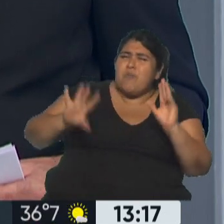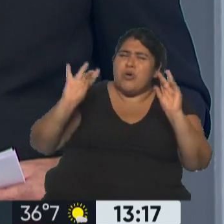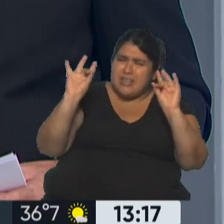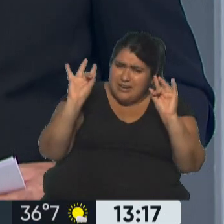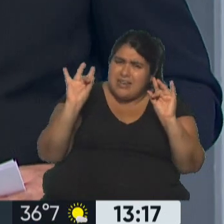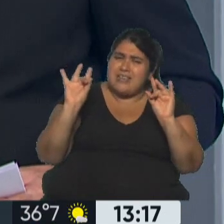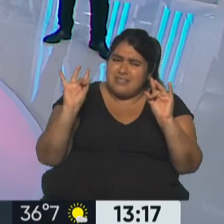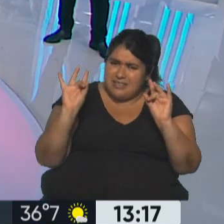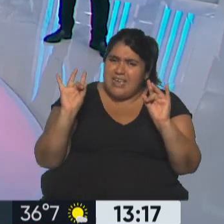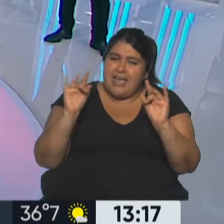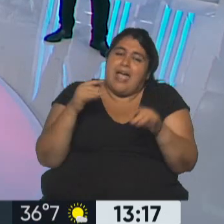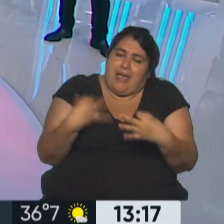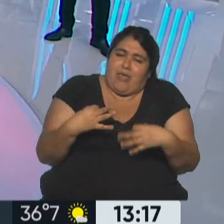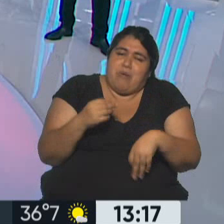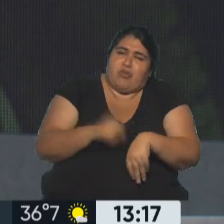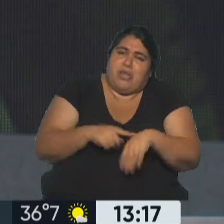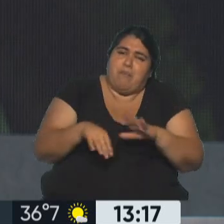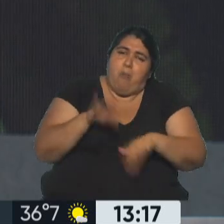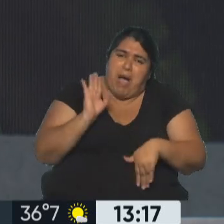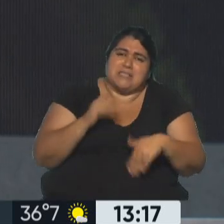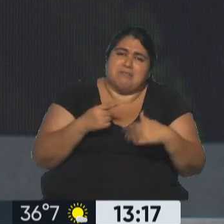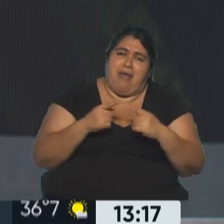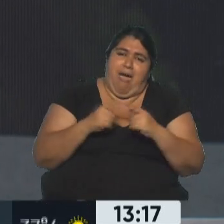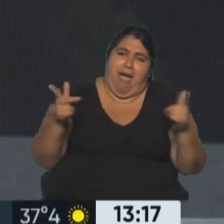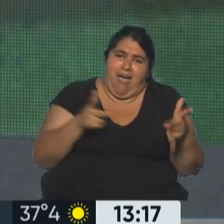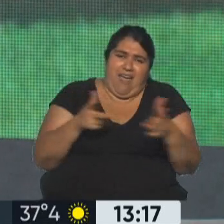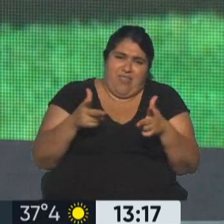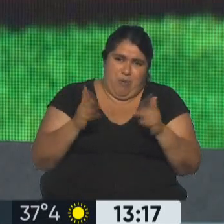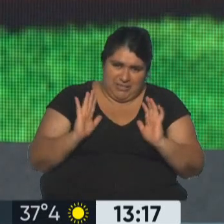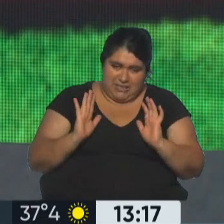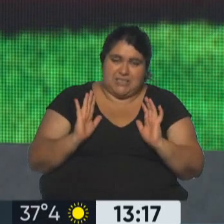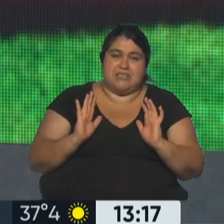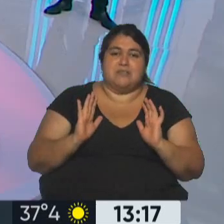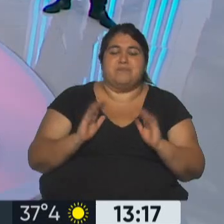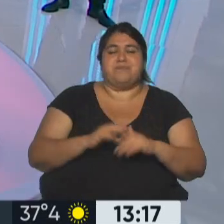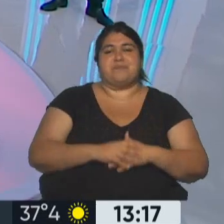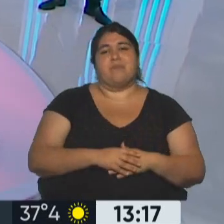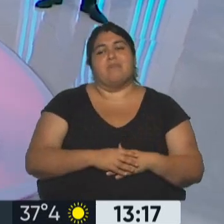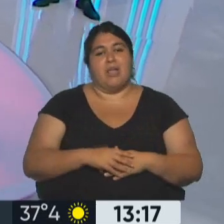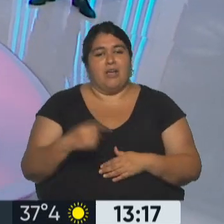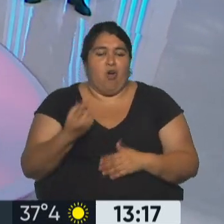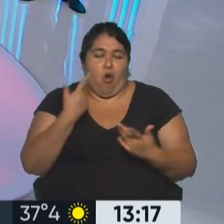agotarlo. Necesitamos más tiempo para debatirlo, pero digo, también estaba muy presente eso en la campaña electoral. Vamos